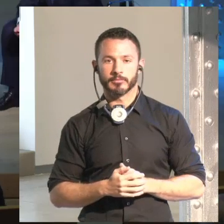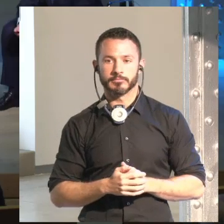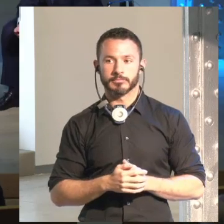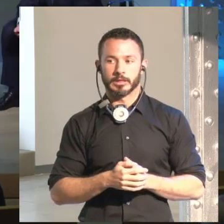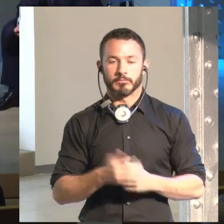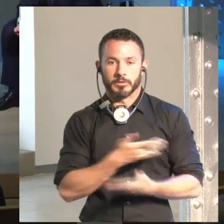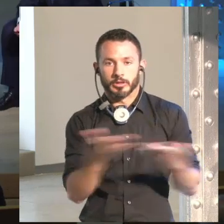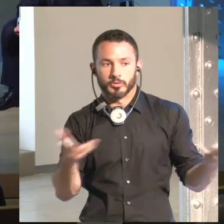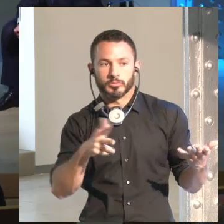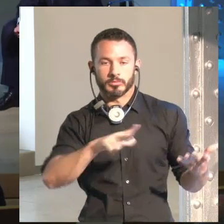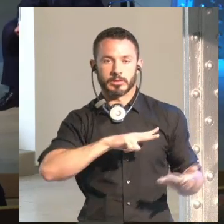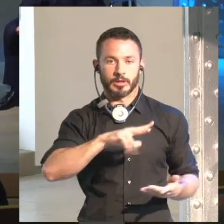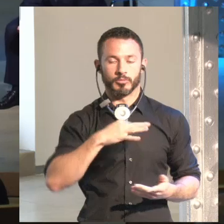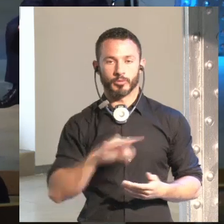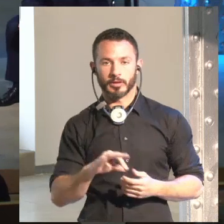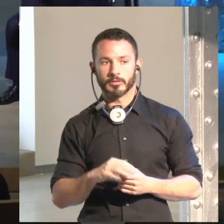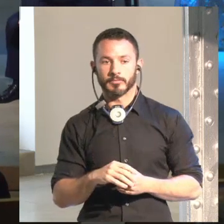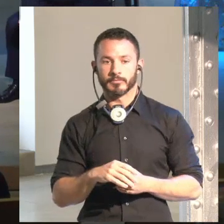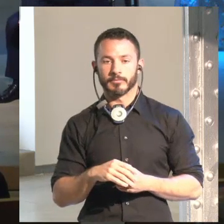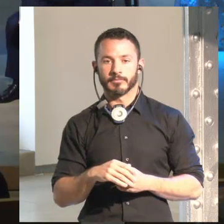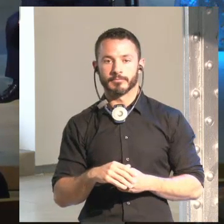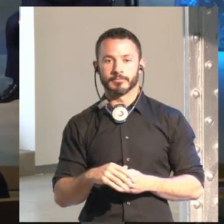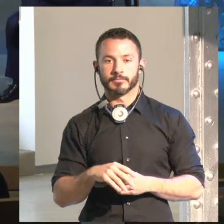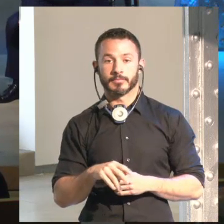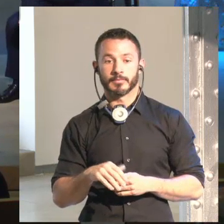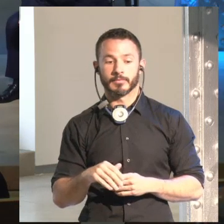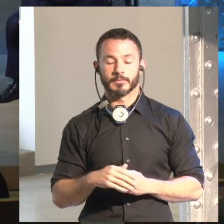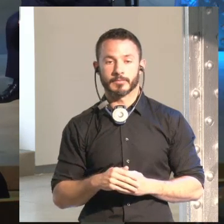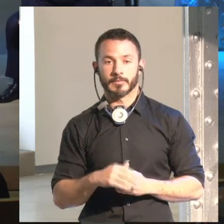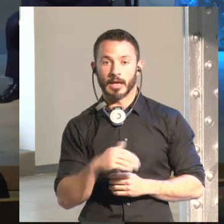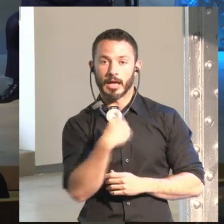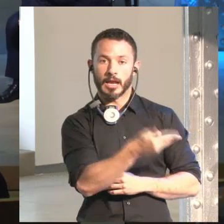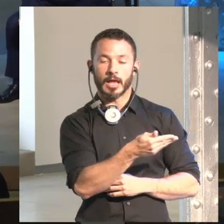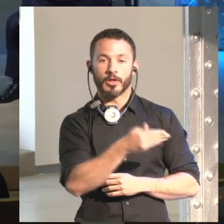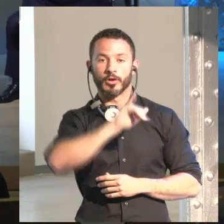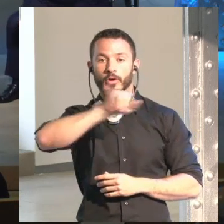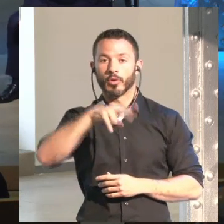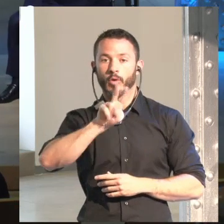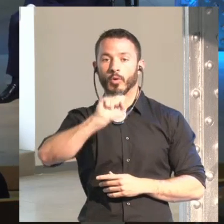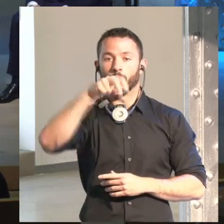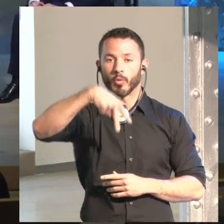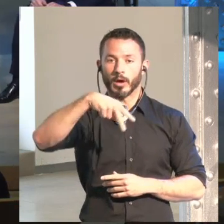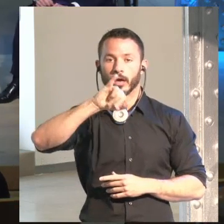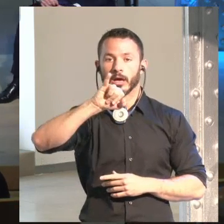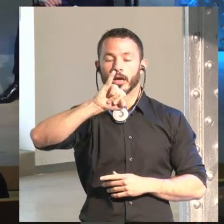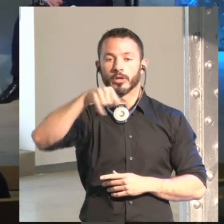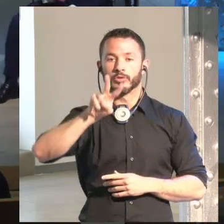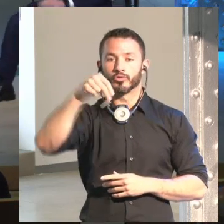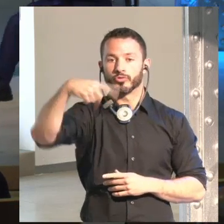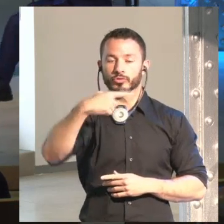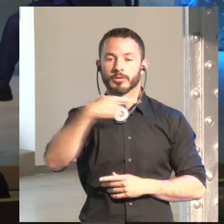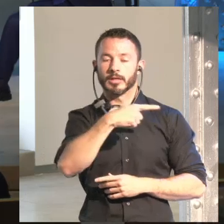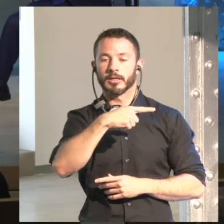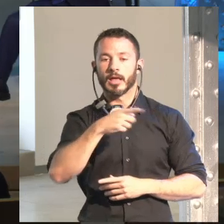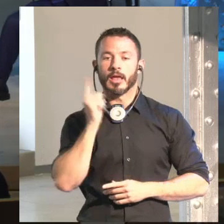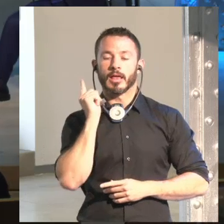español. A su lado está Juan Jung, es director de políticas públicas de ASIET,